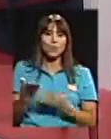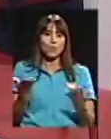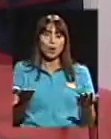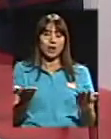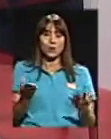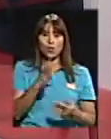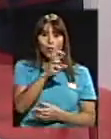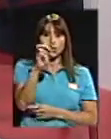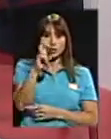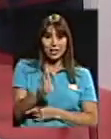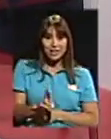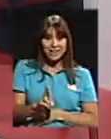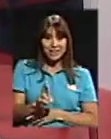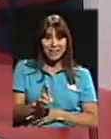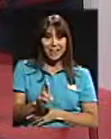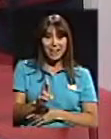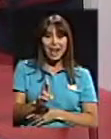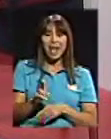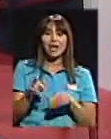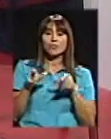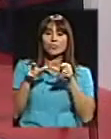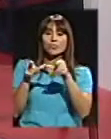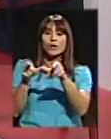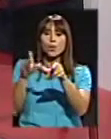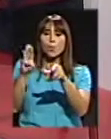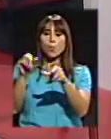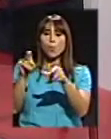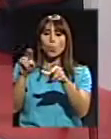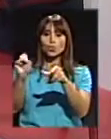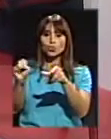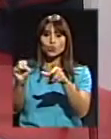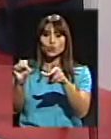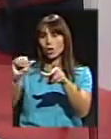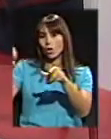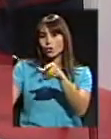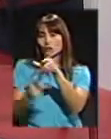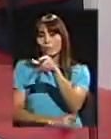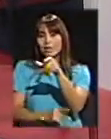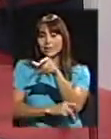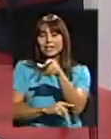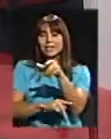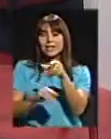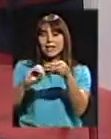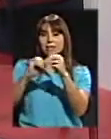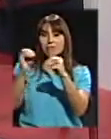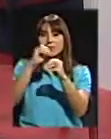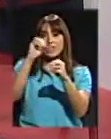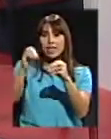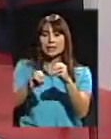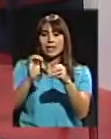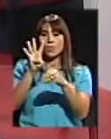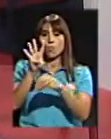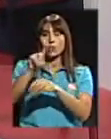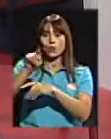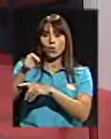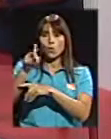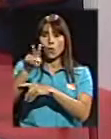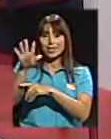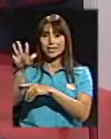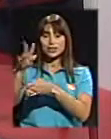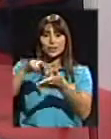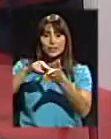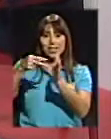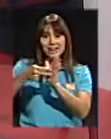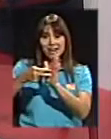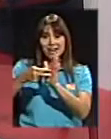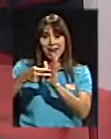eurobonos en el exterior a una tasa de 4,25. Quiere decir que hay inversionistas del exterior que